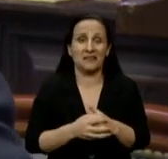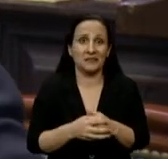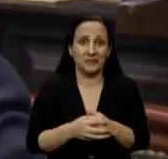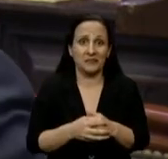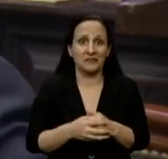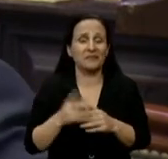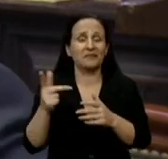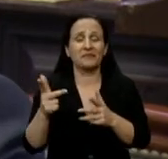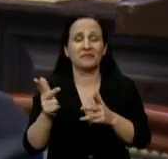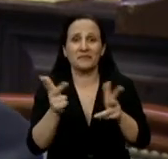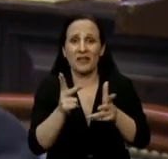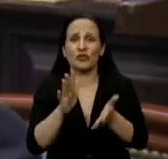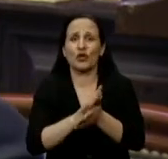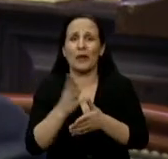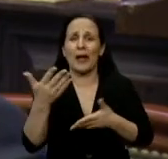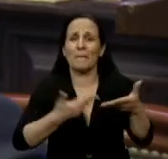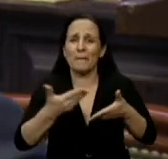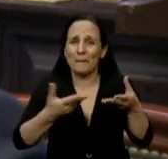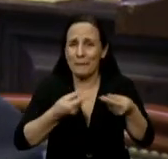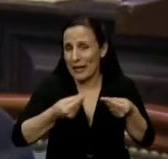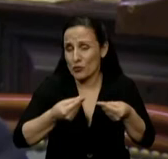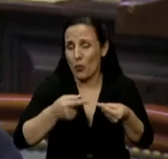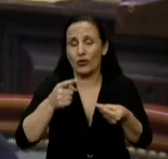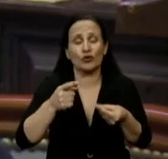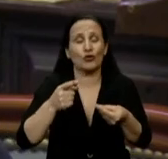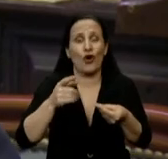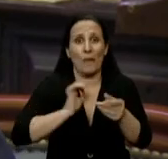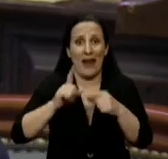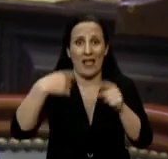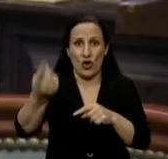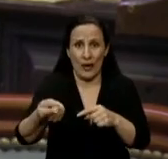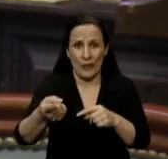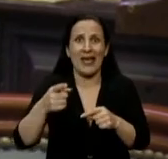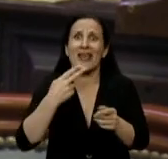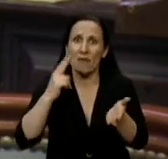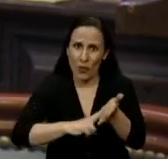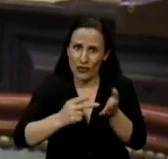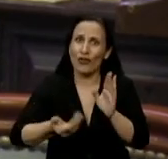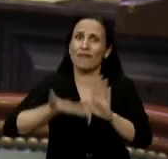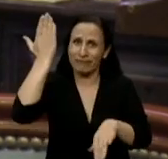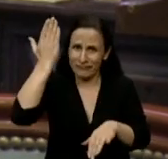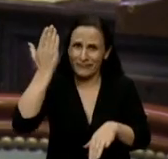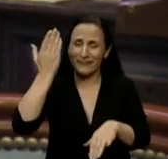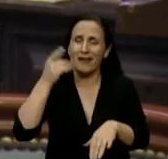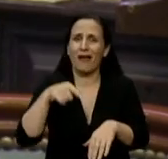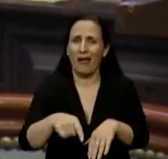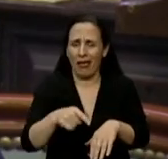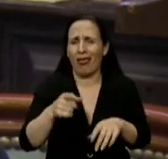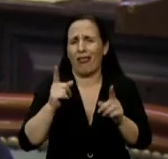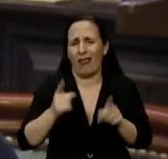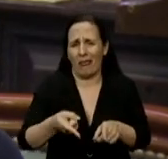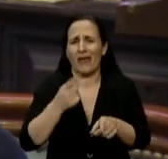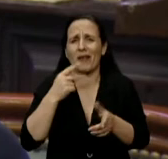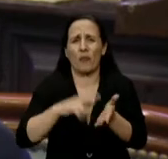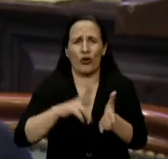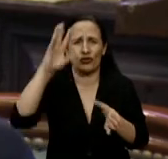que tratamos el presupuesto 2021 y hubo nuevamente allí suba de impuestos y en particular la suba de los impuestos